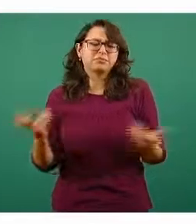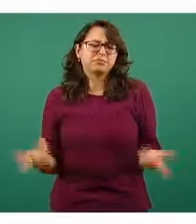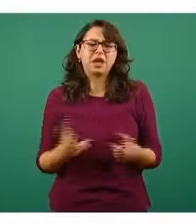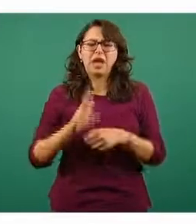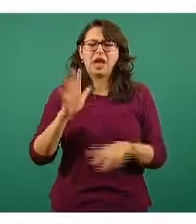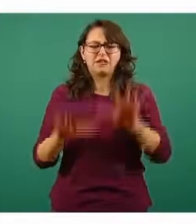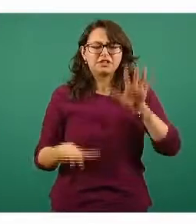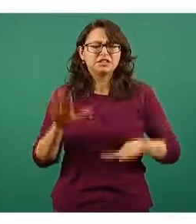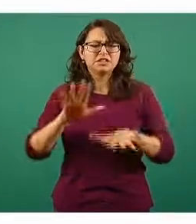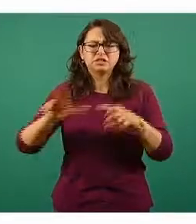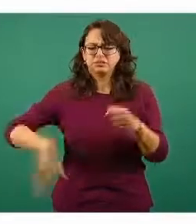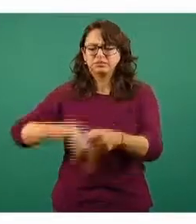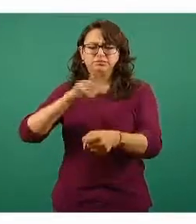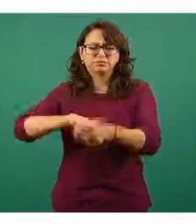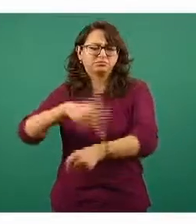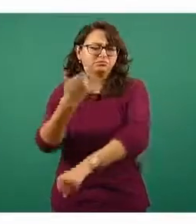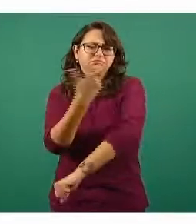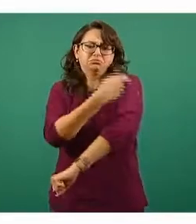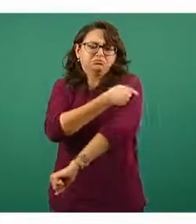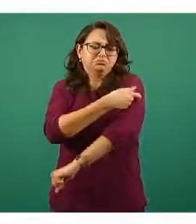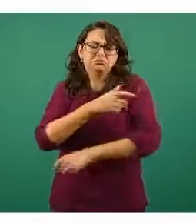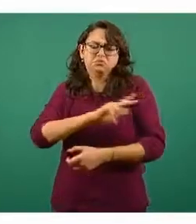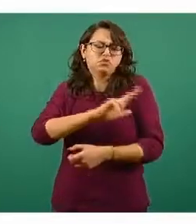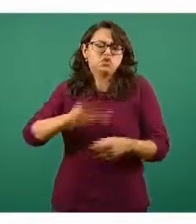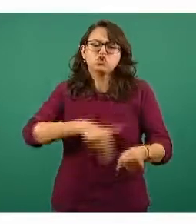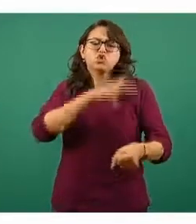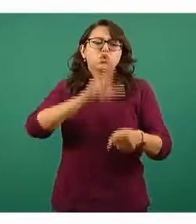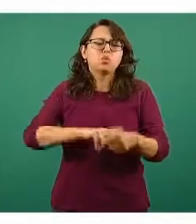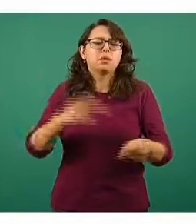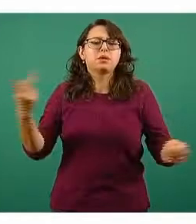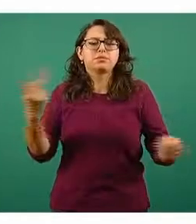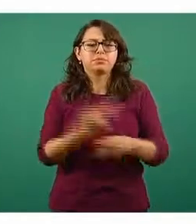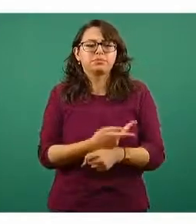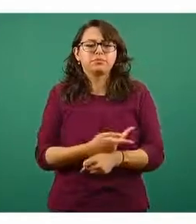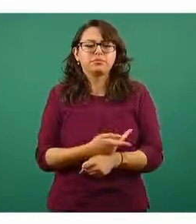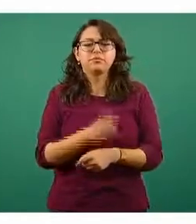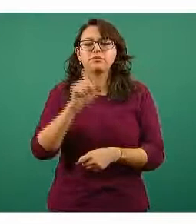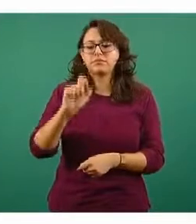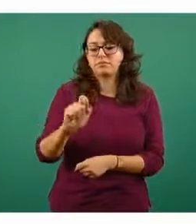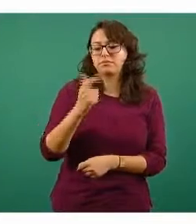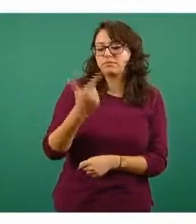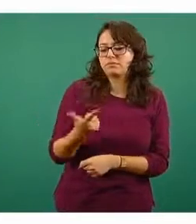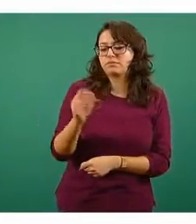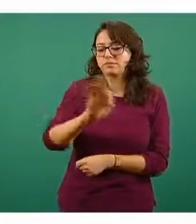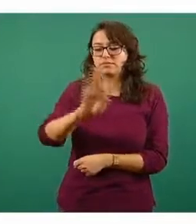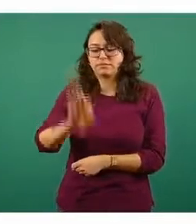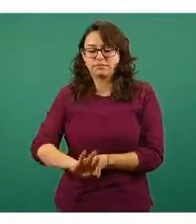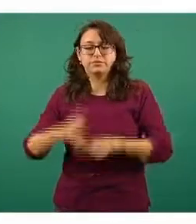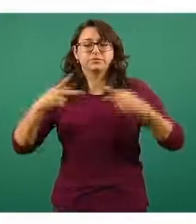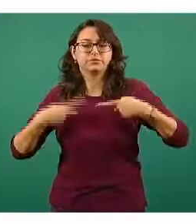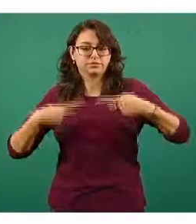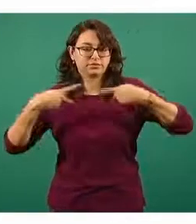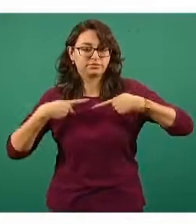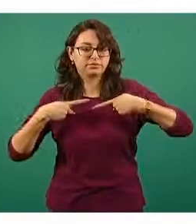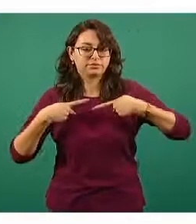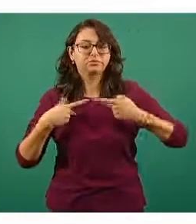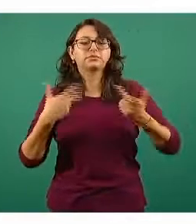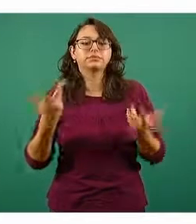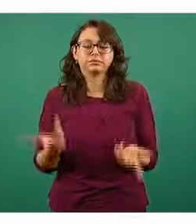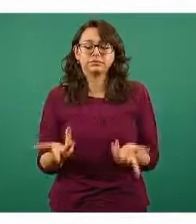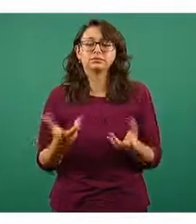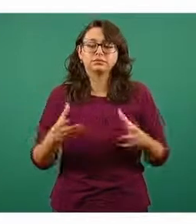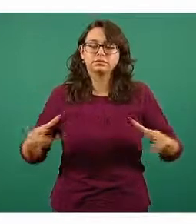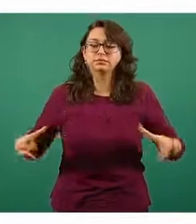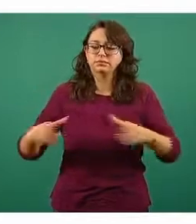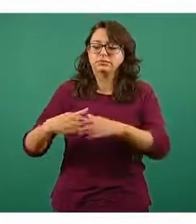se aplica una vacuna. Son en este momento 0.7% por cada dosis,